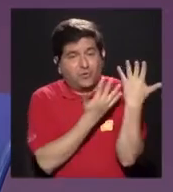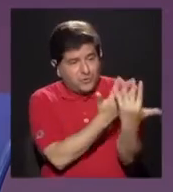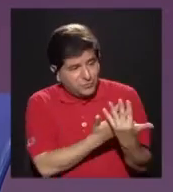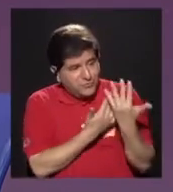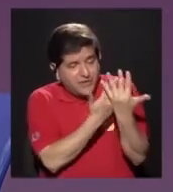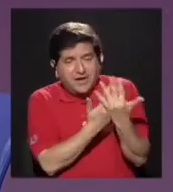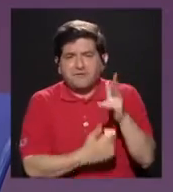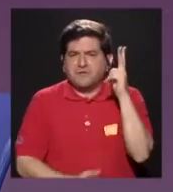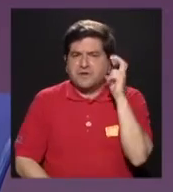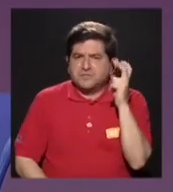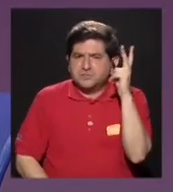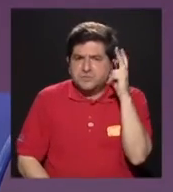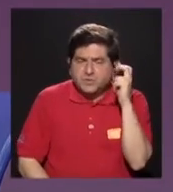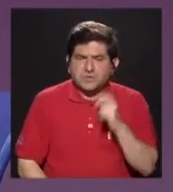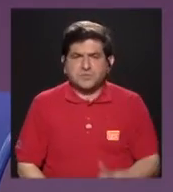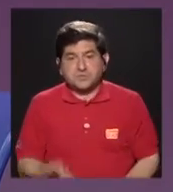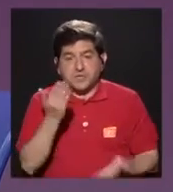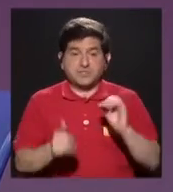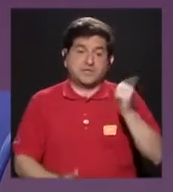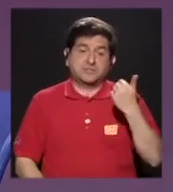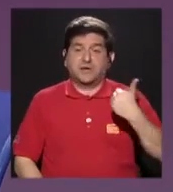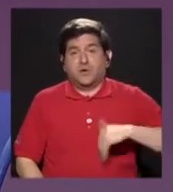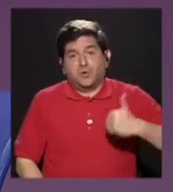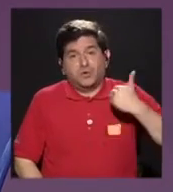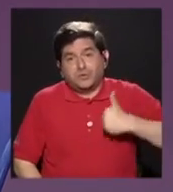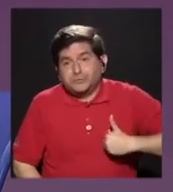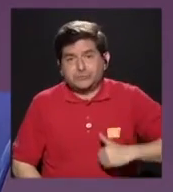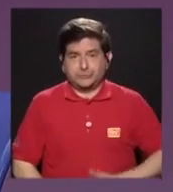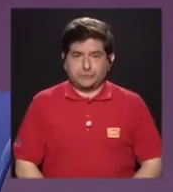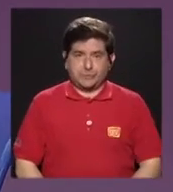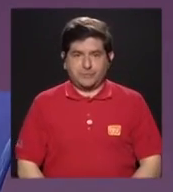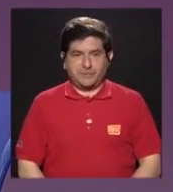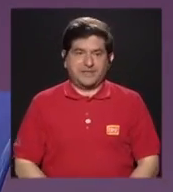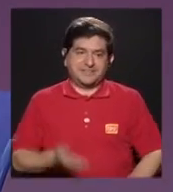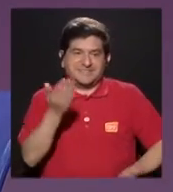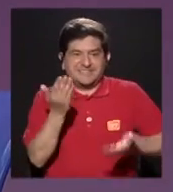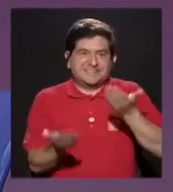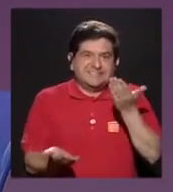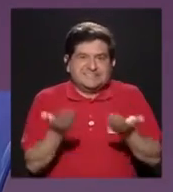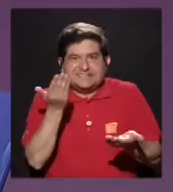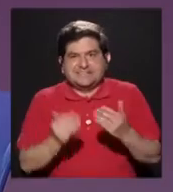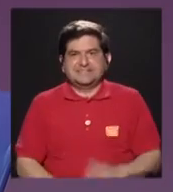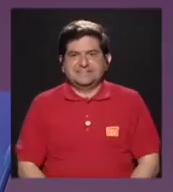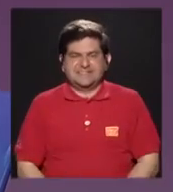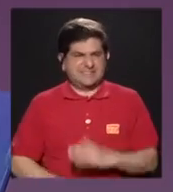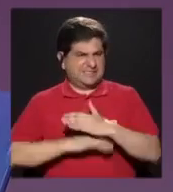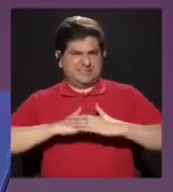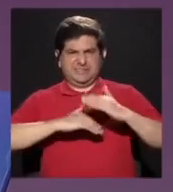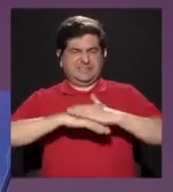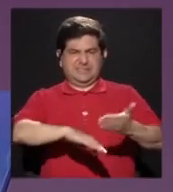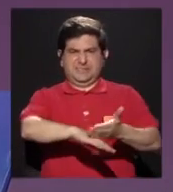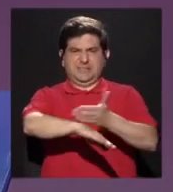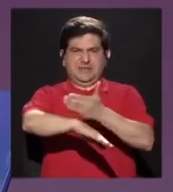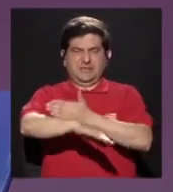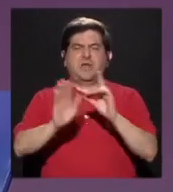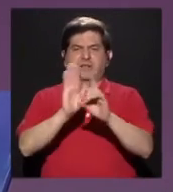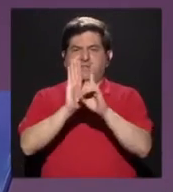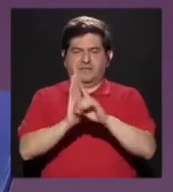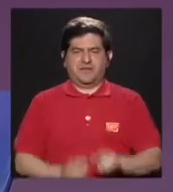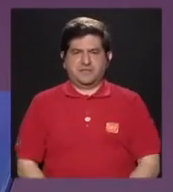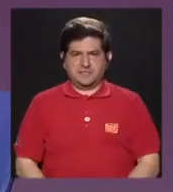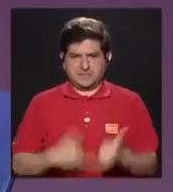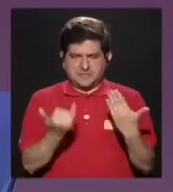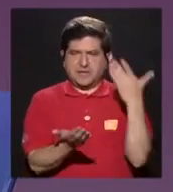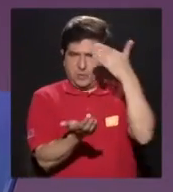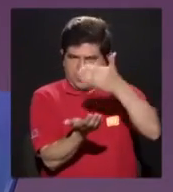cuando vimos algunos otros señores que están todavía tan incómodos con el avance de nuestros derechos vamos a